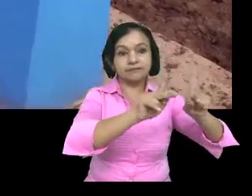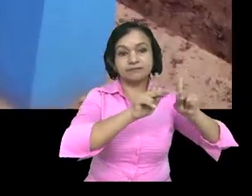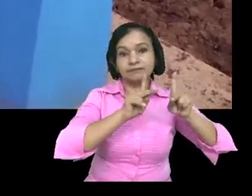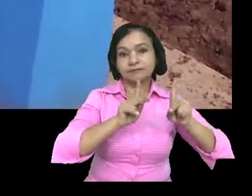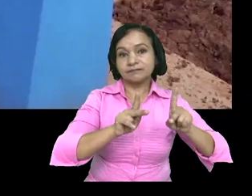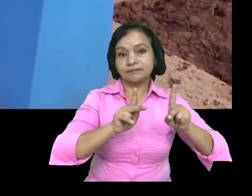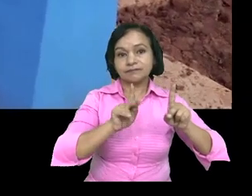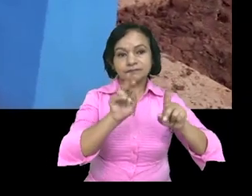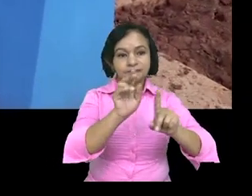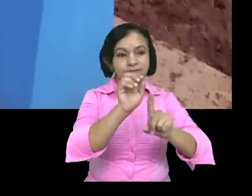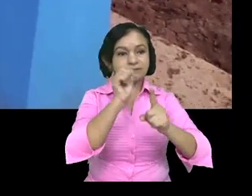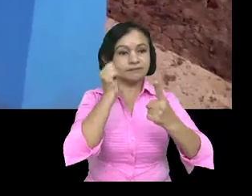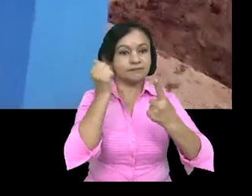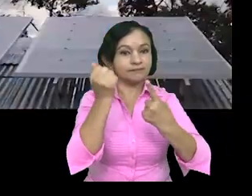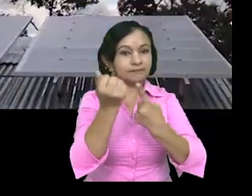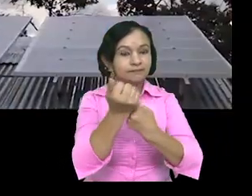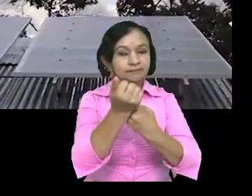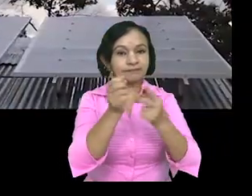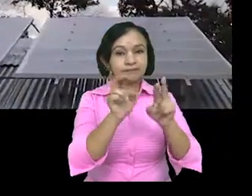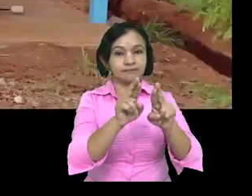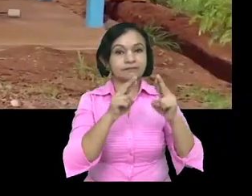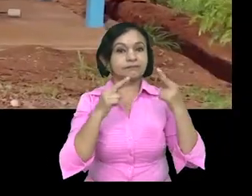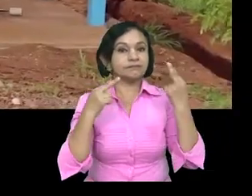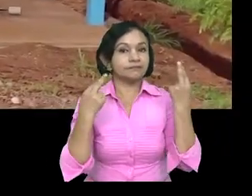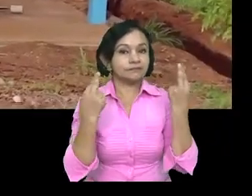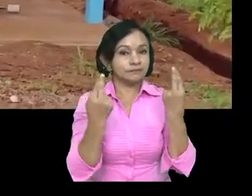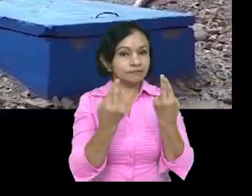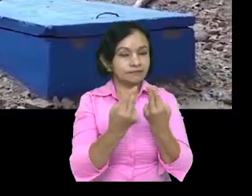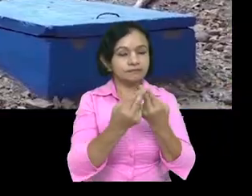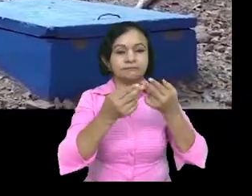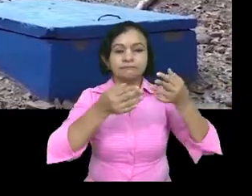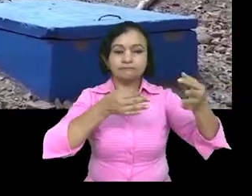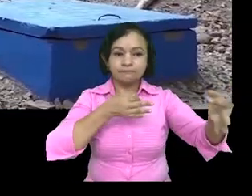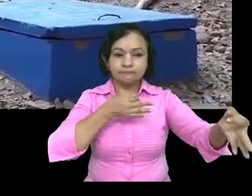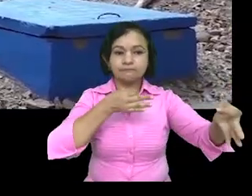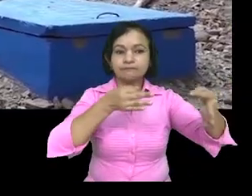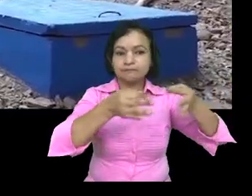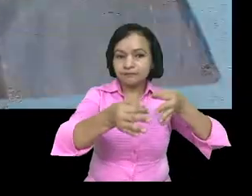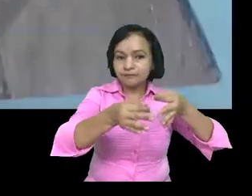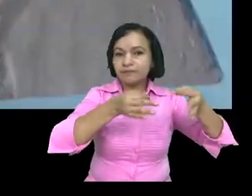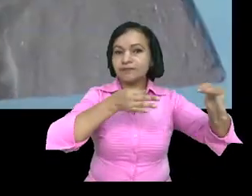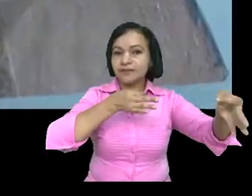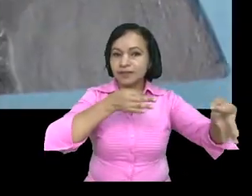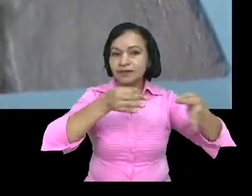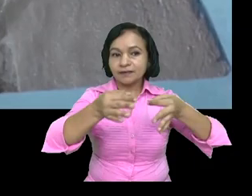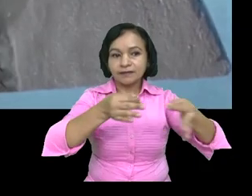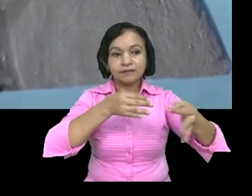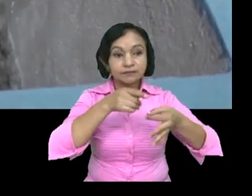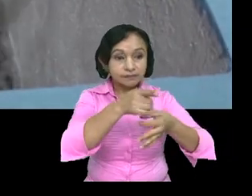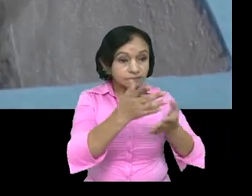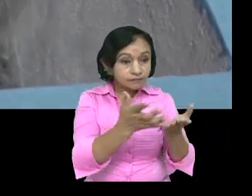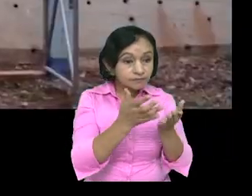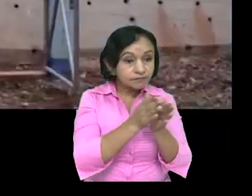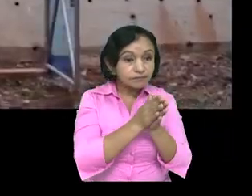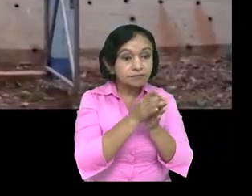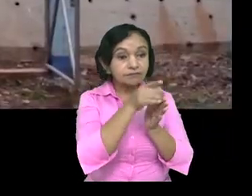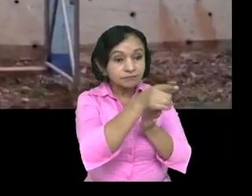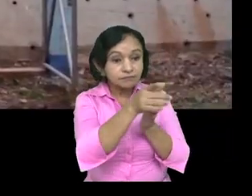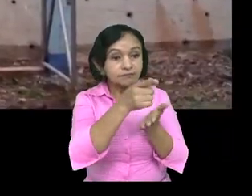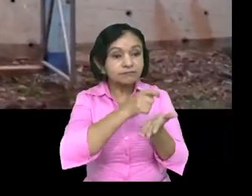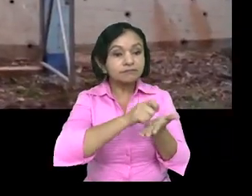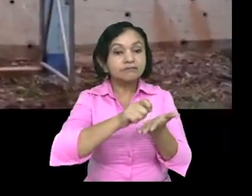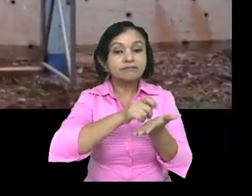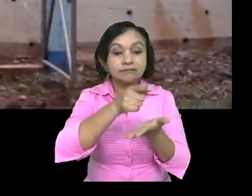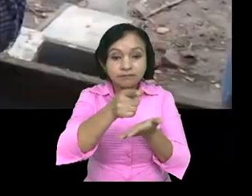hay asambleas, en las asambleas se les explica, ¿verdad?, pero además se recogen cuáles son esas demandas.